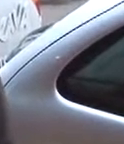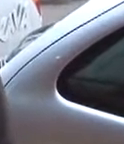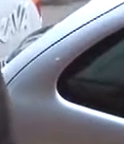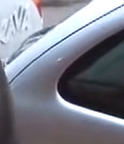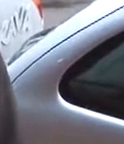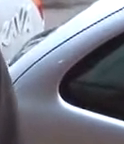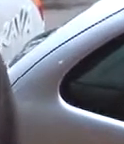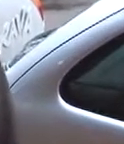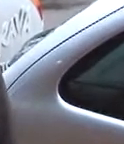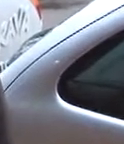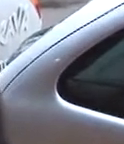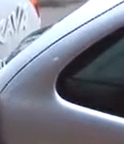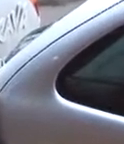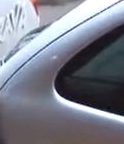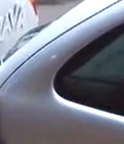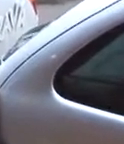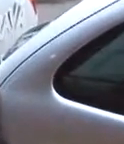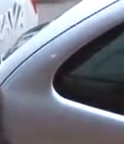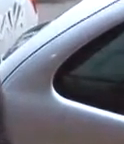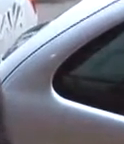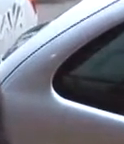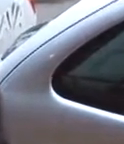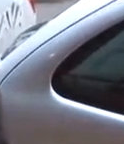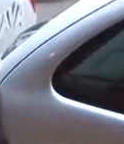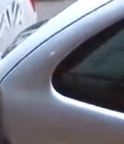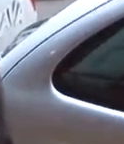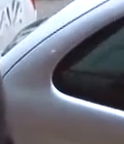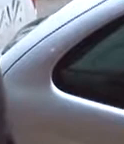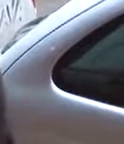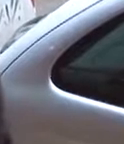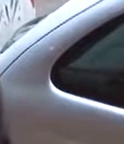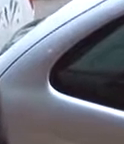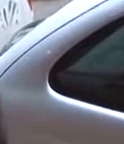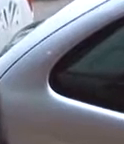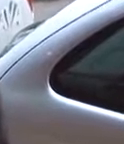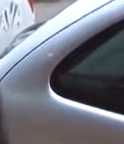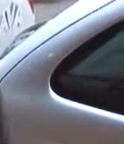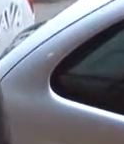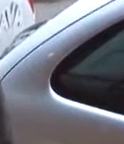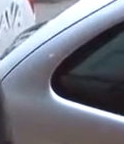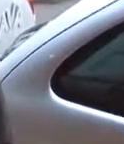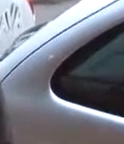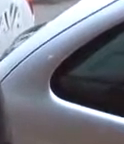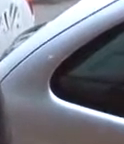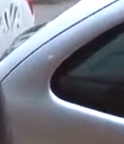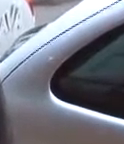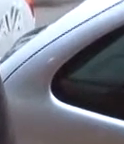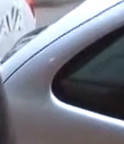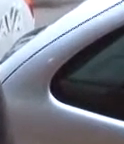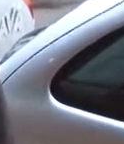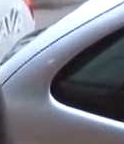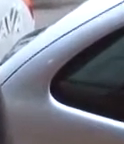patrones de su país tiene una buena cuota de responsabilidad sobre la crisis de la caja me parece que